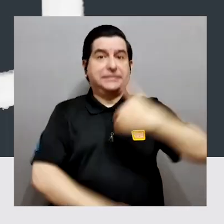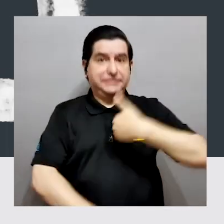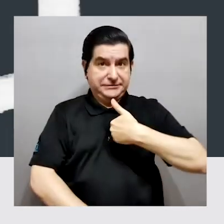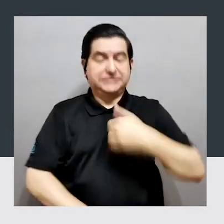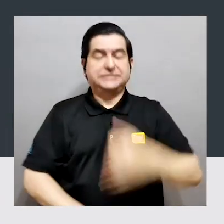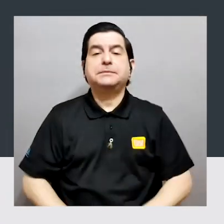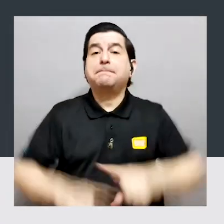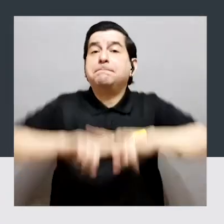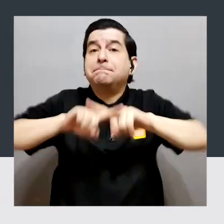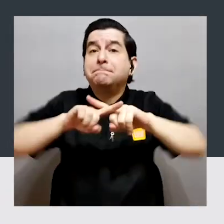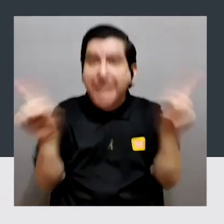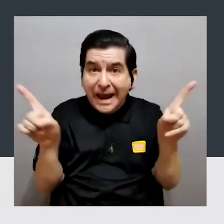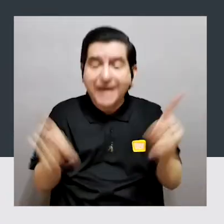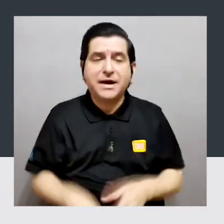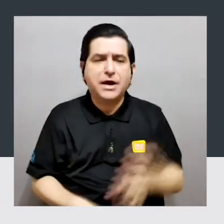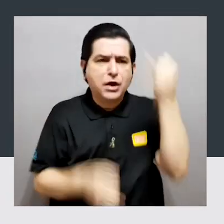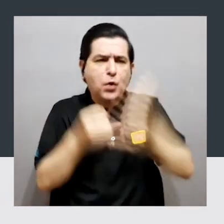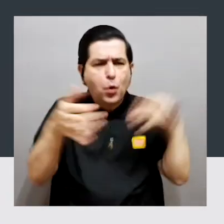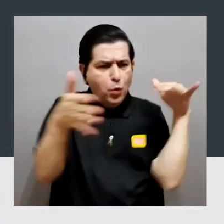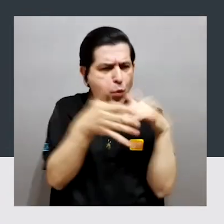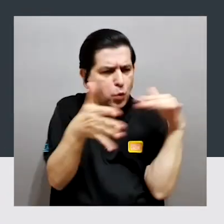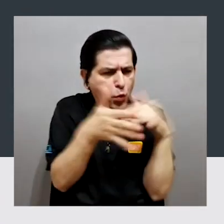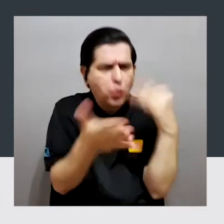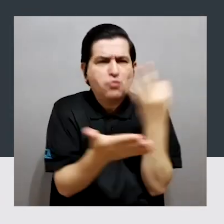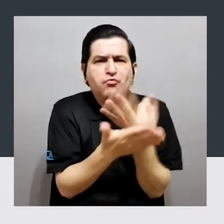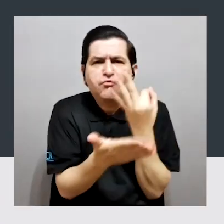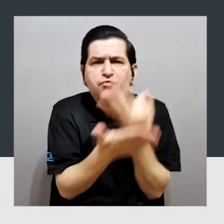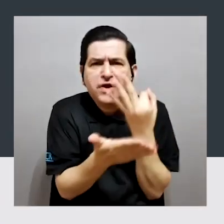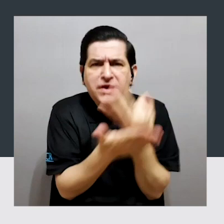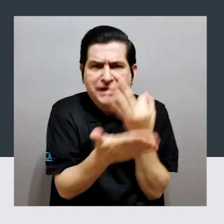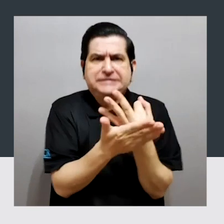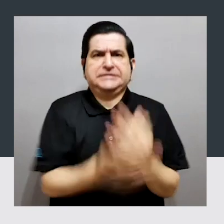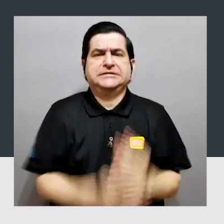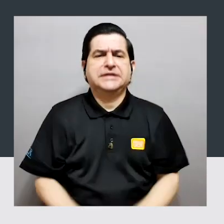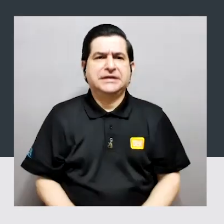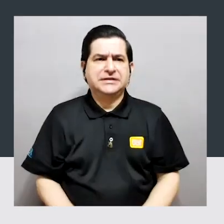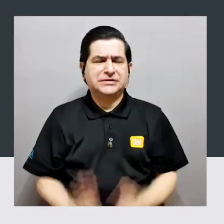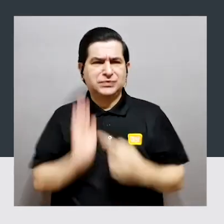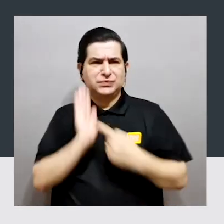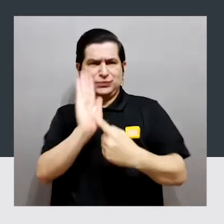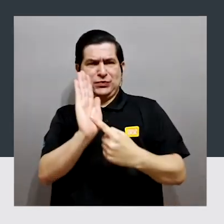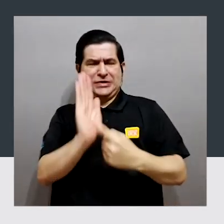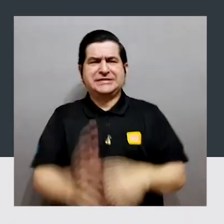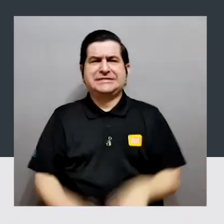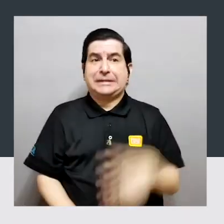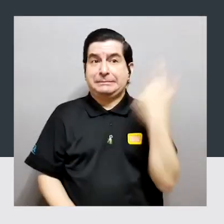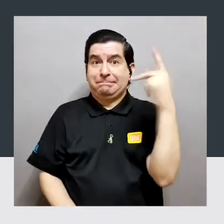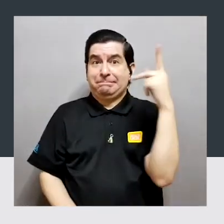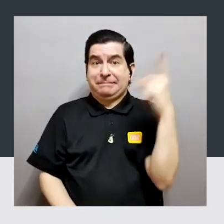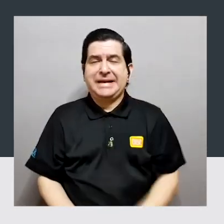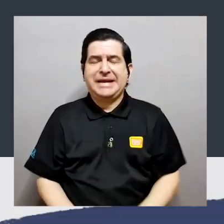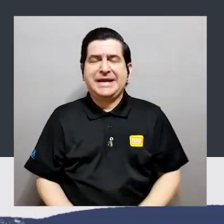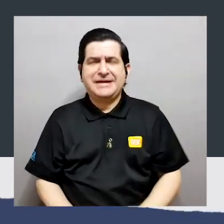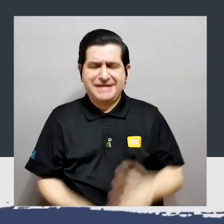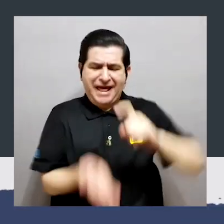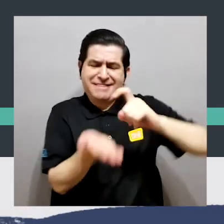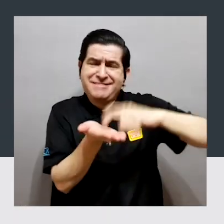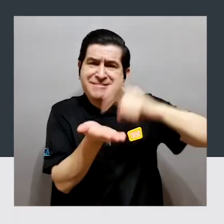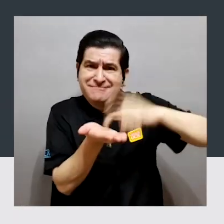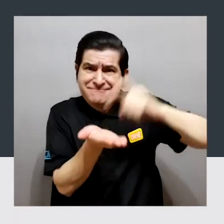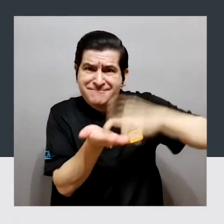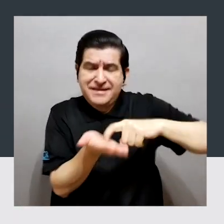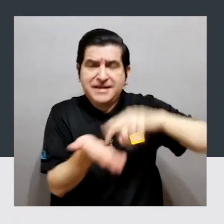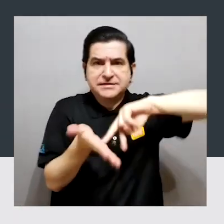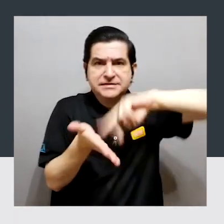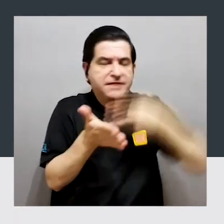país. Sin embargo, sus últimos estudios financieros o actuariales advierten sobre un posible déficit que se